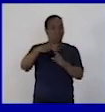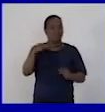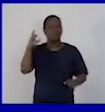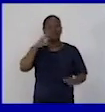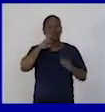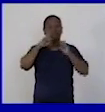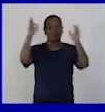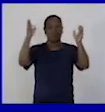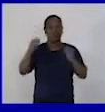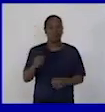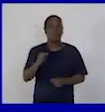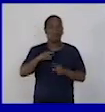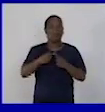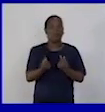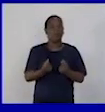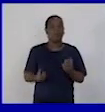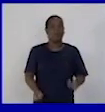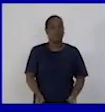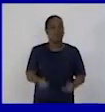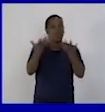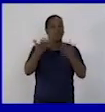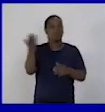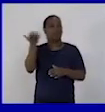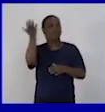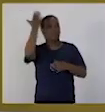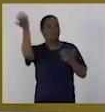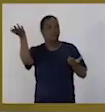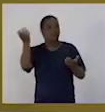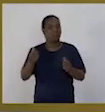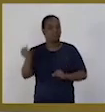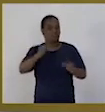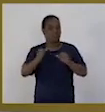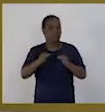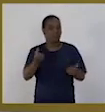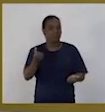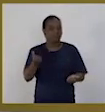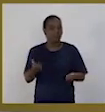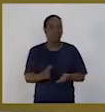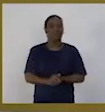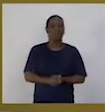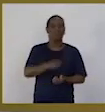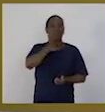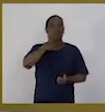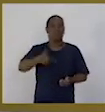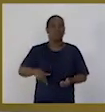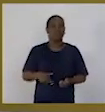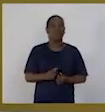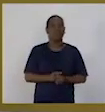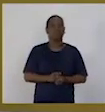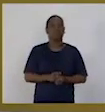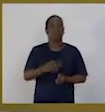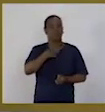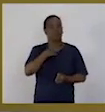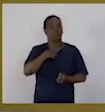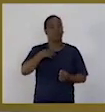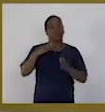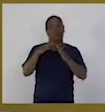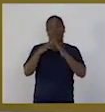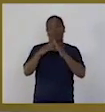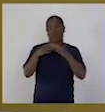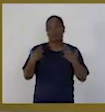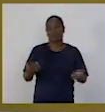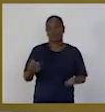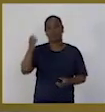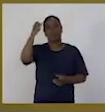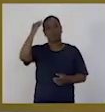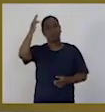por lo que aumentaría la velocidad de esta reacción. Ejemplo de ello lo podemos tener en nuestros hogares. Cuando nos da un